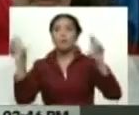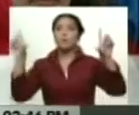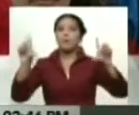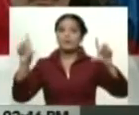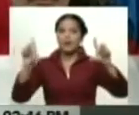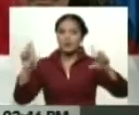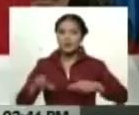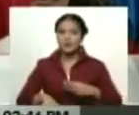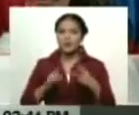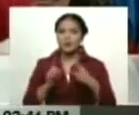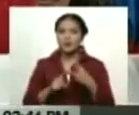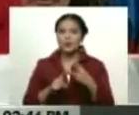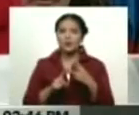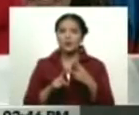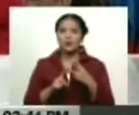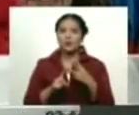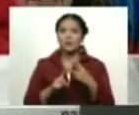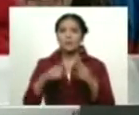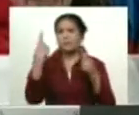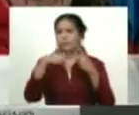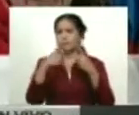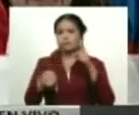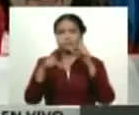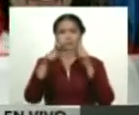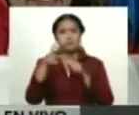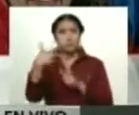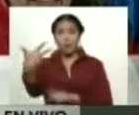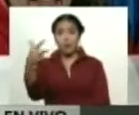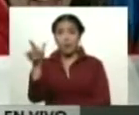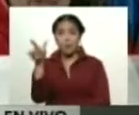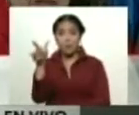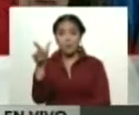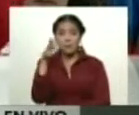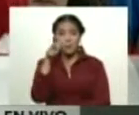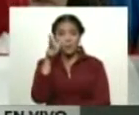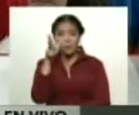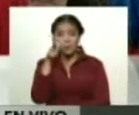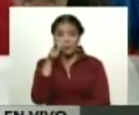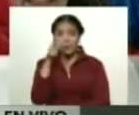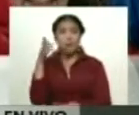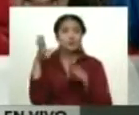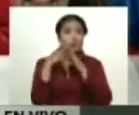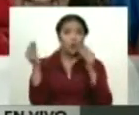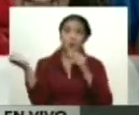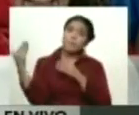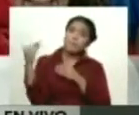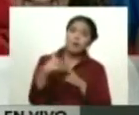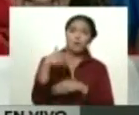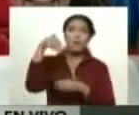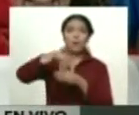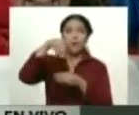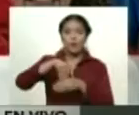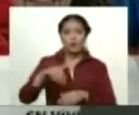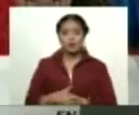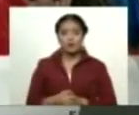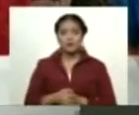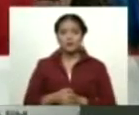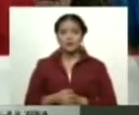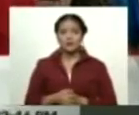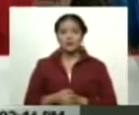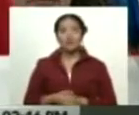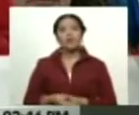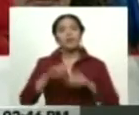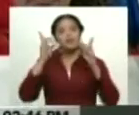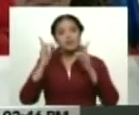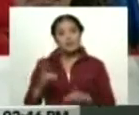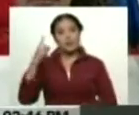televisión, por Periscope, por Skype, por donde nos vean. Vamos a votar, a expresar la